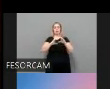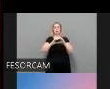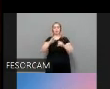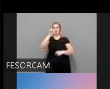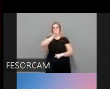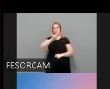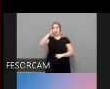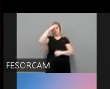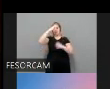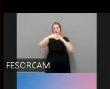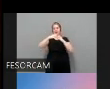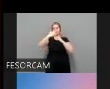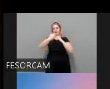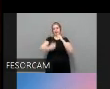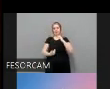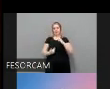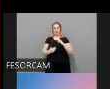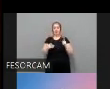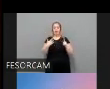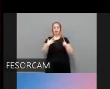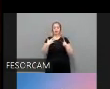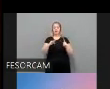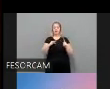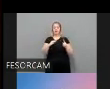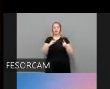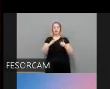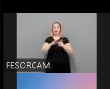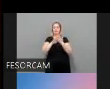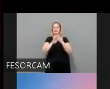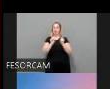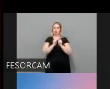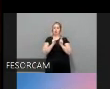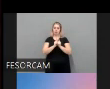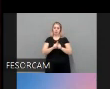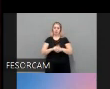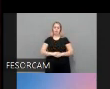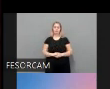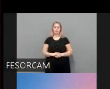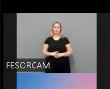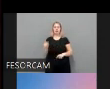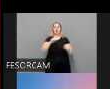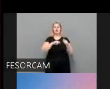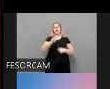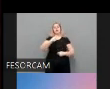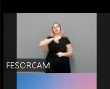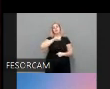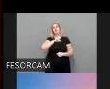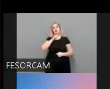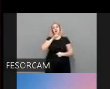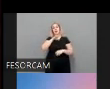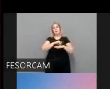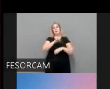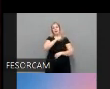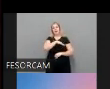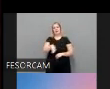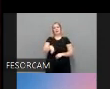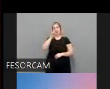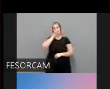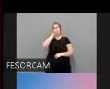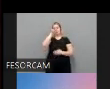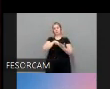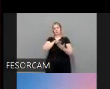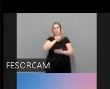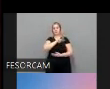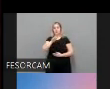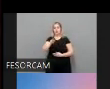voy a hablar de cifras y estimaciones, intentaré ser breve. La Asociación Española de Pediatría, en 2022, publicó un protocolo en el